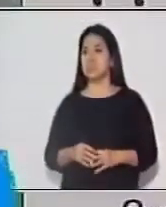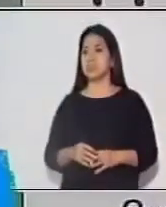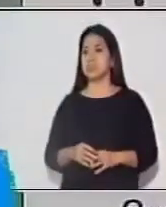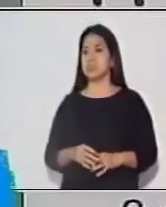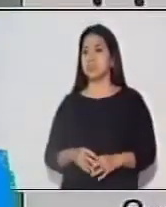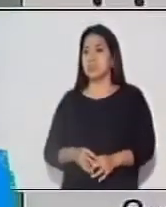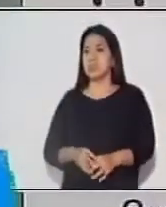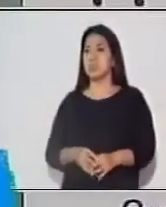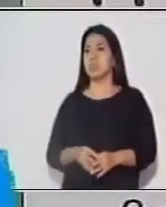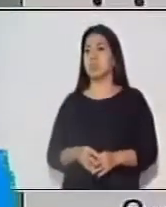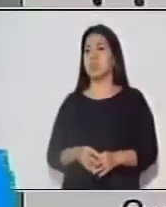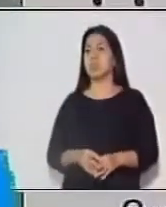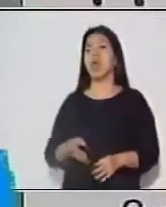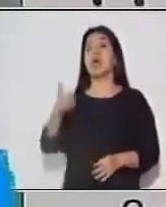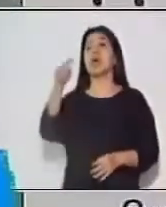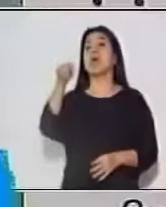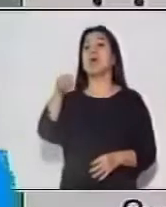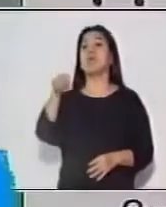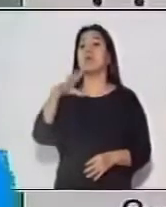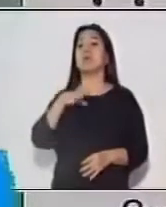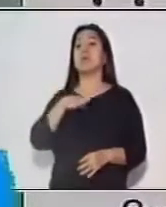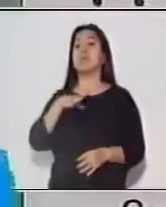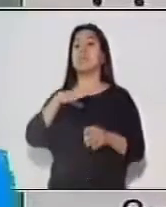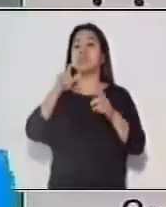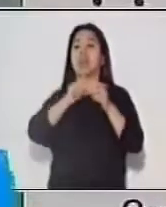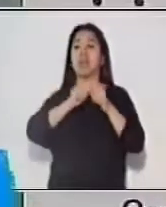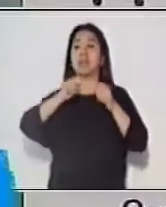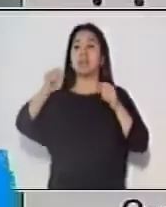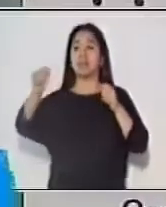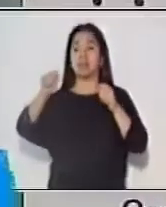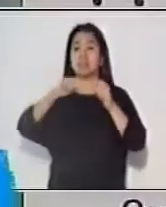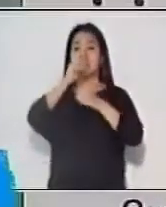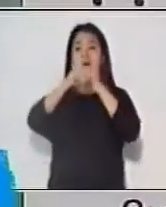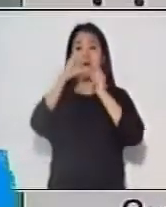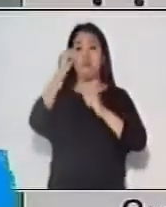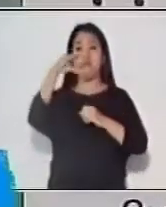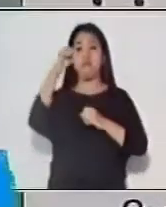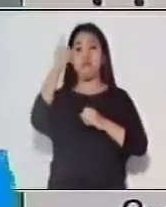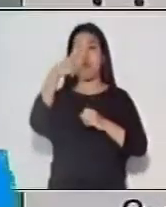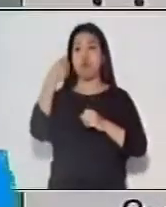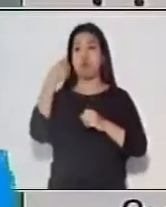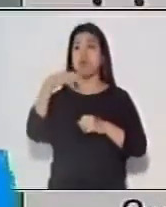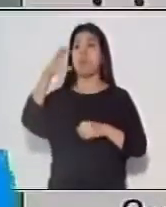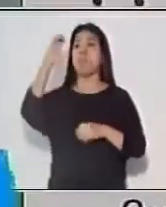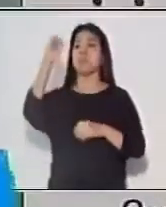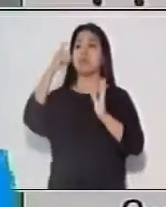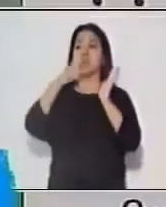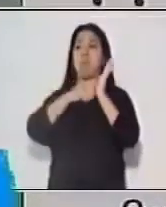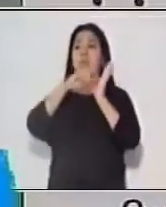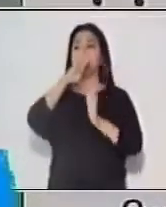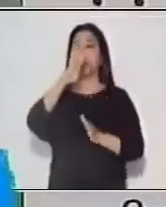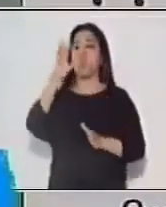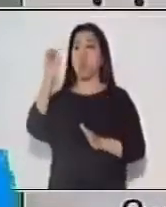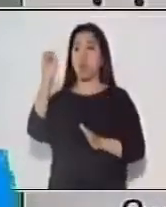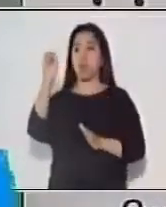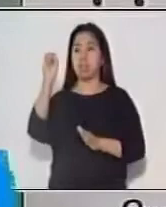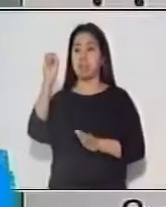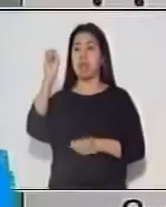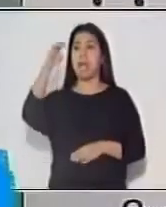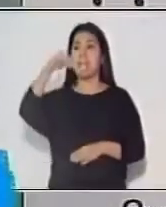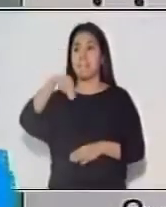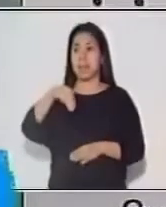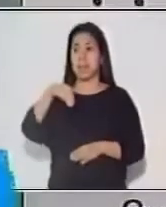Entonces ya ubicamos la distancia de los focos como 0.40 metros, lo